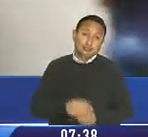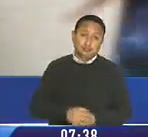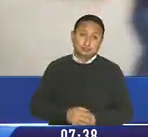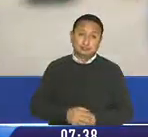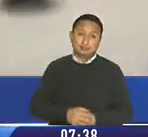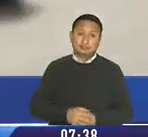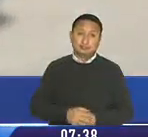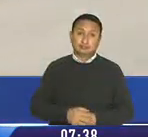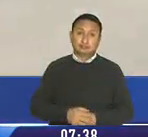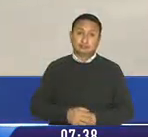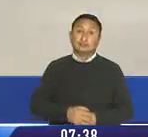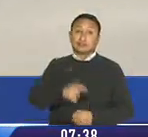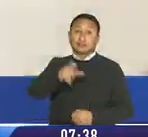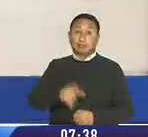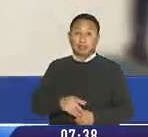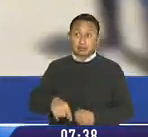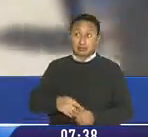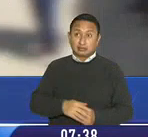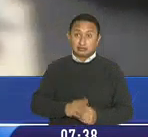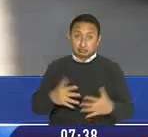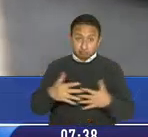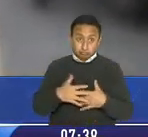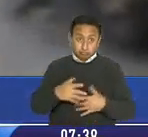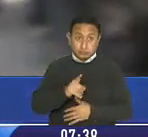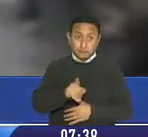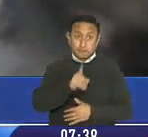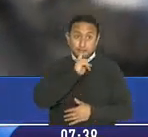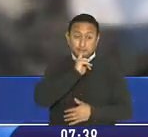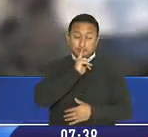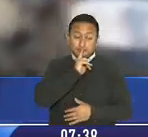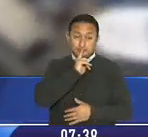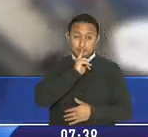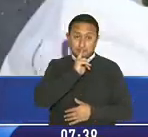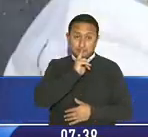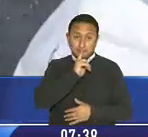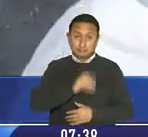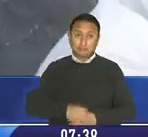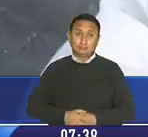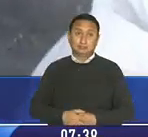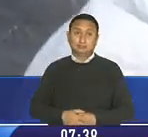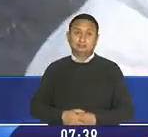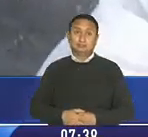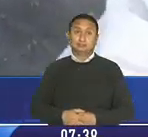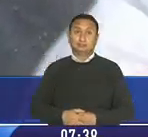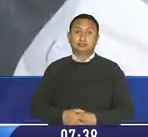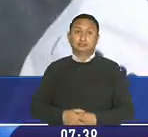meterse, hablar de más. Nadie quiere estar en el mismo saco.